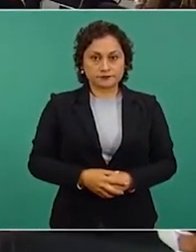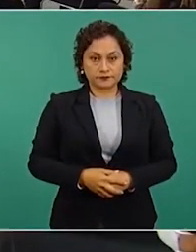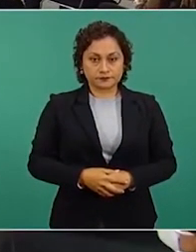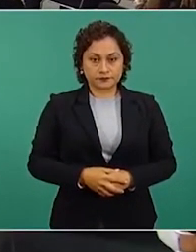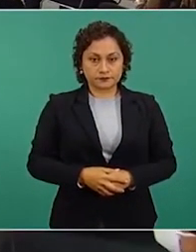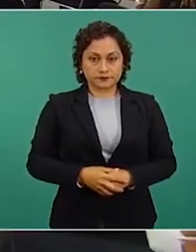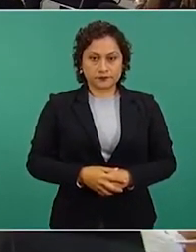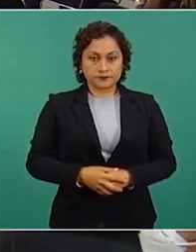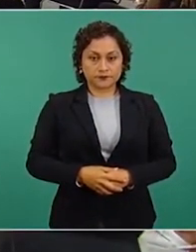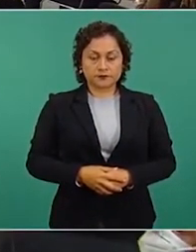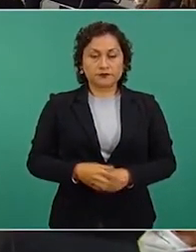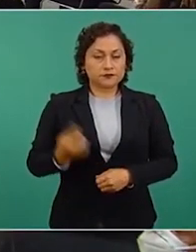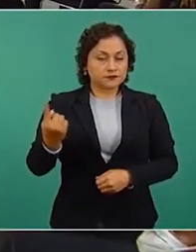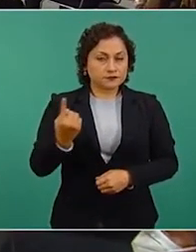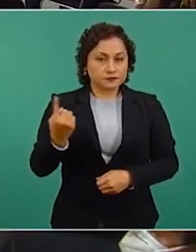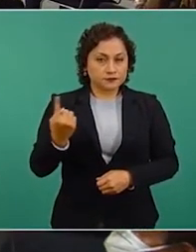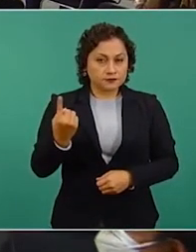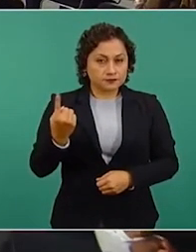¿Mande?